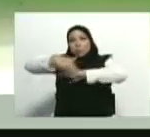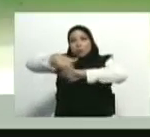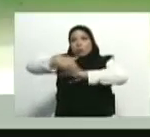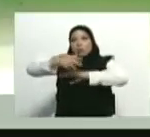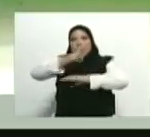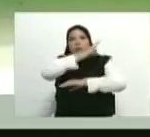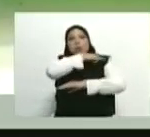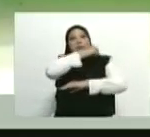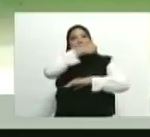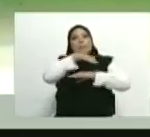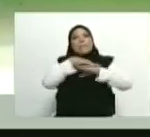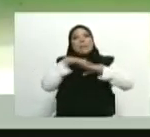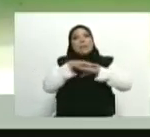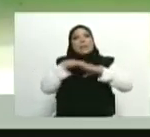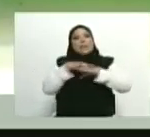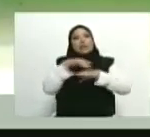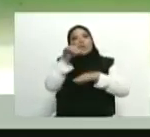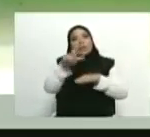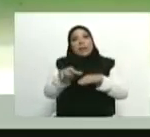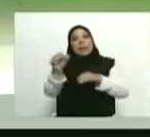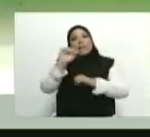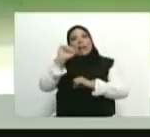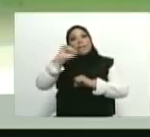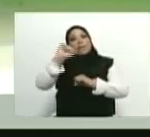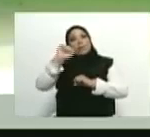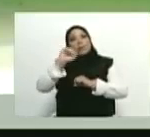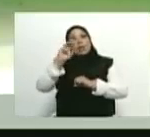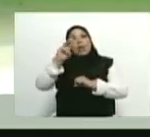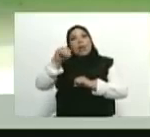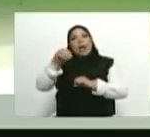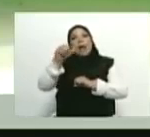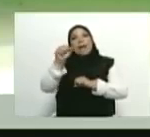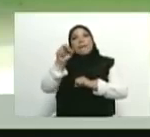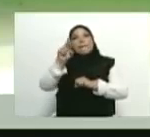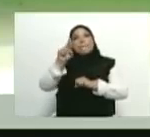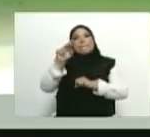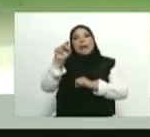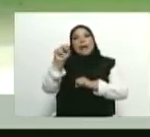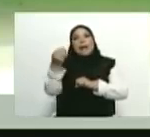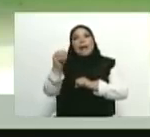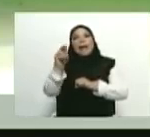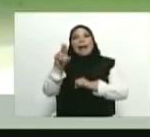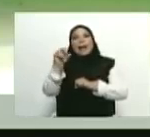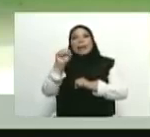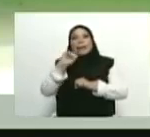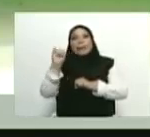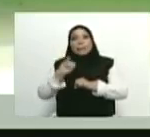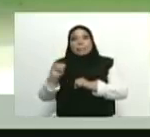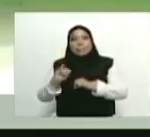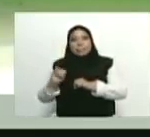encargo al ministro Márquez. Vamos a hacer un plan productivo porque necesitamos regularizar